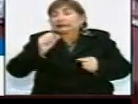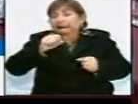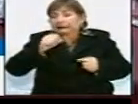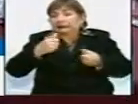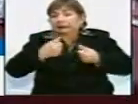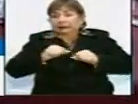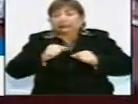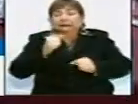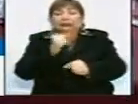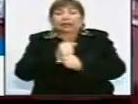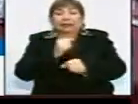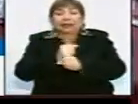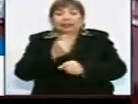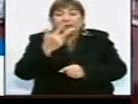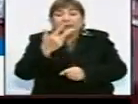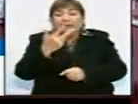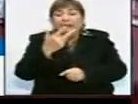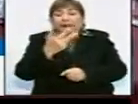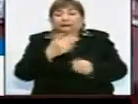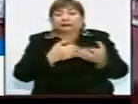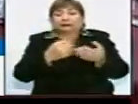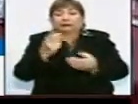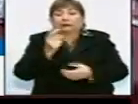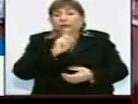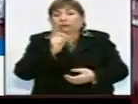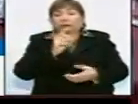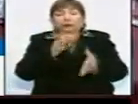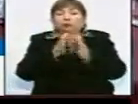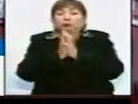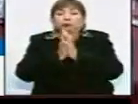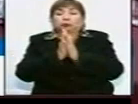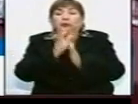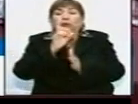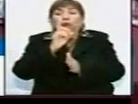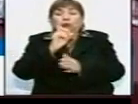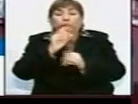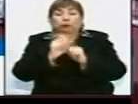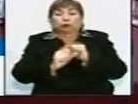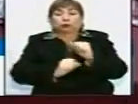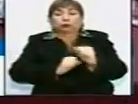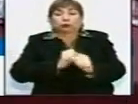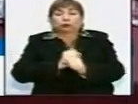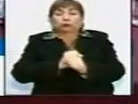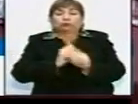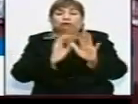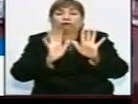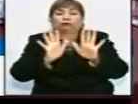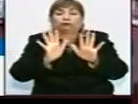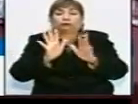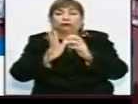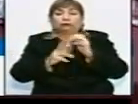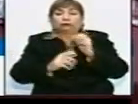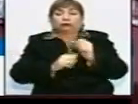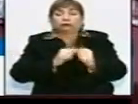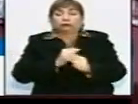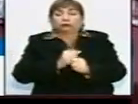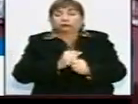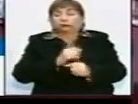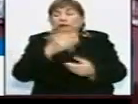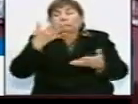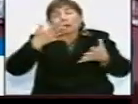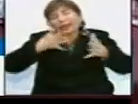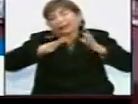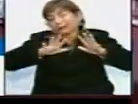trabaja sobre los tres ejes no se pide que sea un año eso tiene que ser un trabajo sostenido por lo menos de diez años por lo